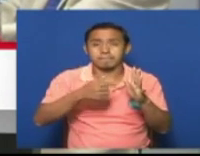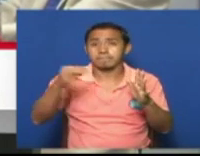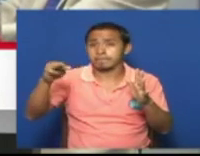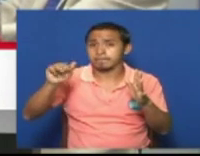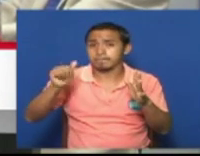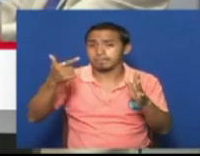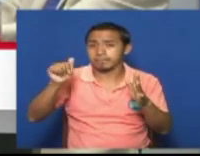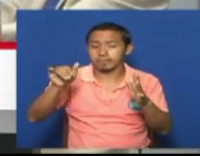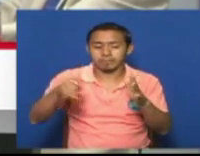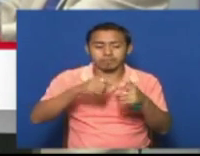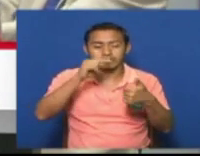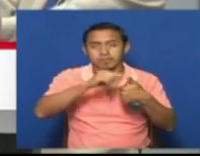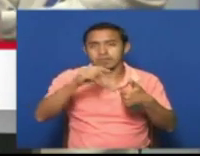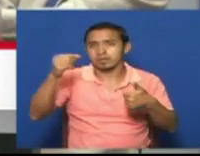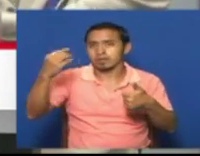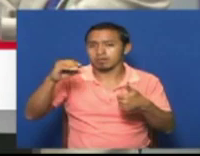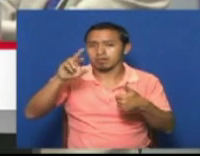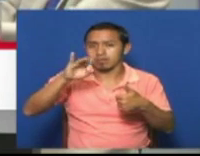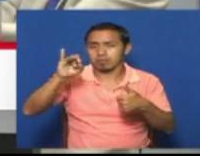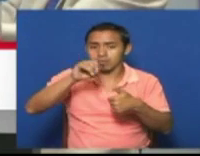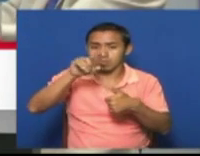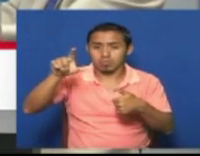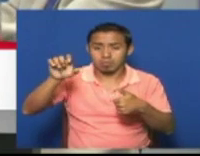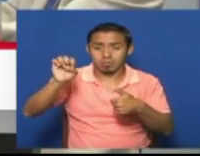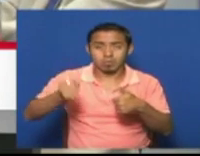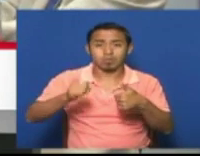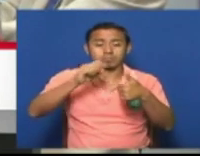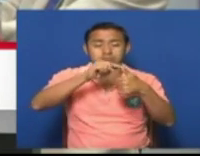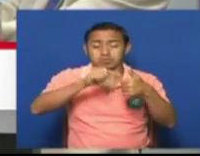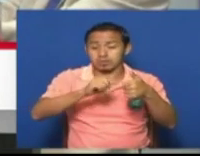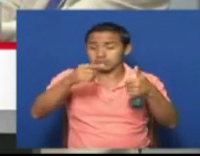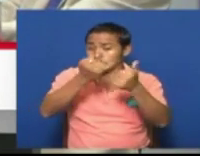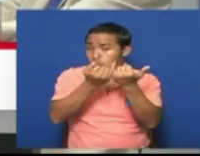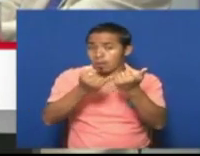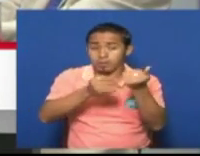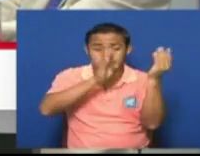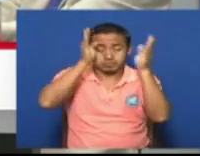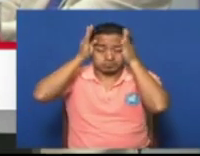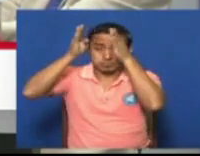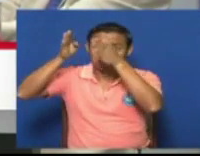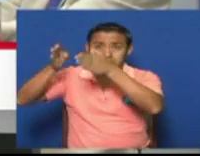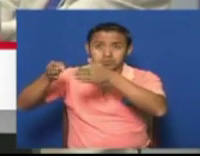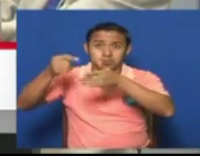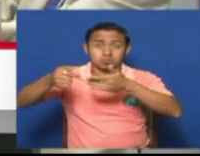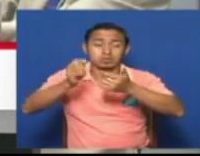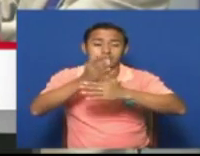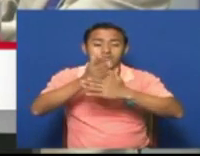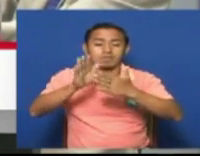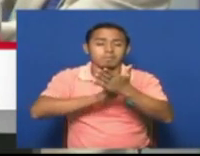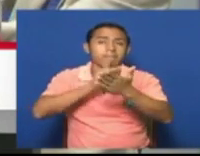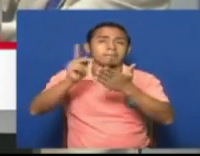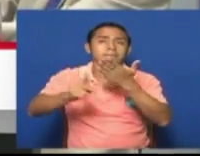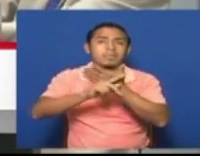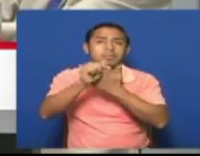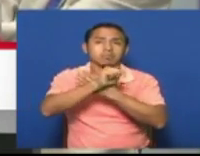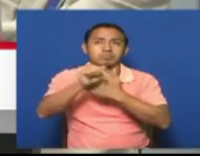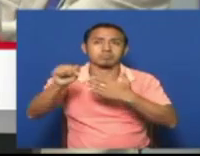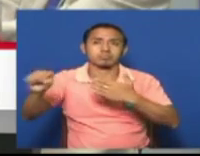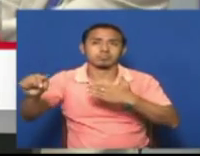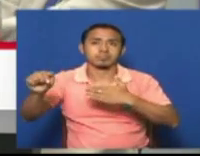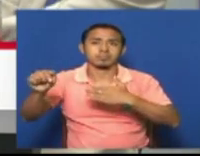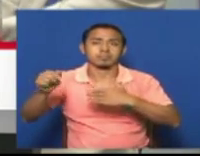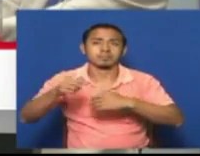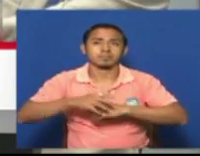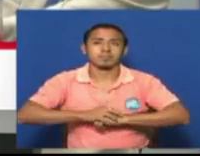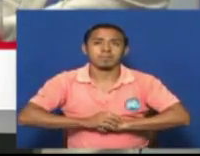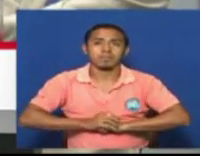orioles y toda la diversidad cultural que tenemos en la costa caribe estos niños y niñas puedan